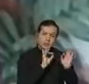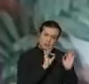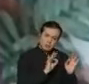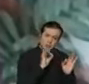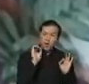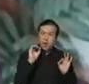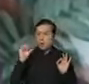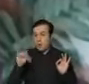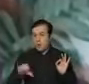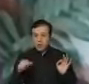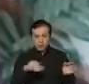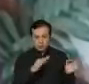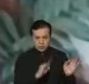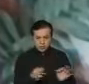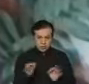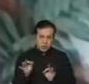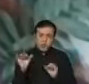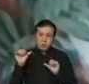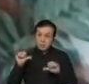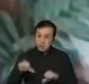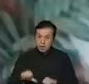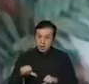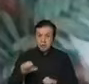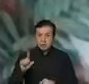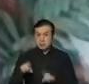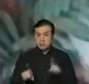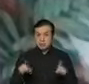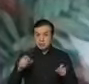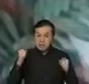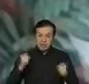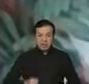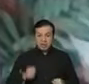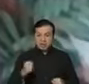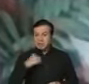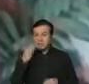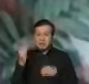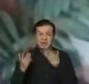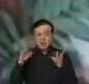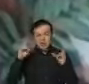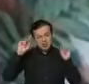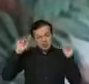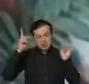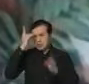por las malas? Por las malas y por un momento de malas y un berrinche, podíamos haber dicho,